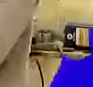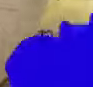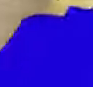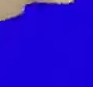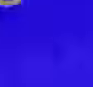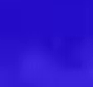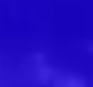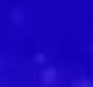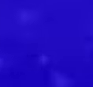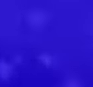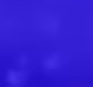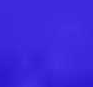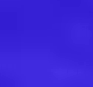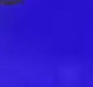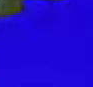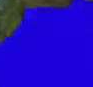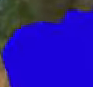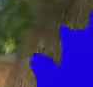cosas.